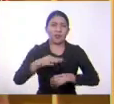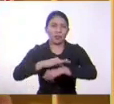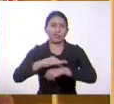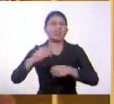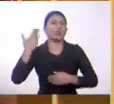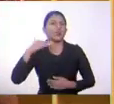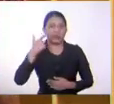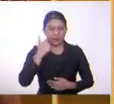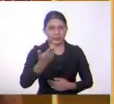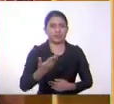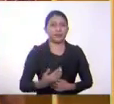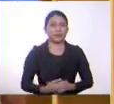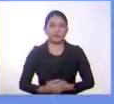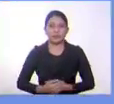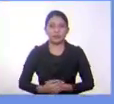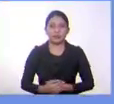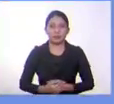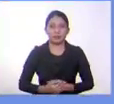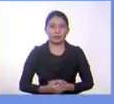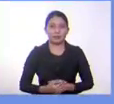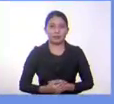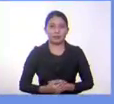Sí, veámosla.